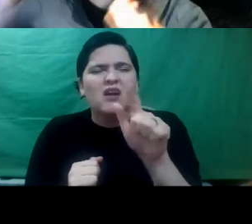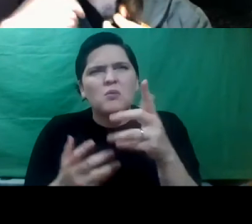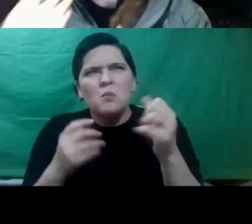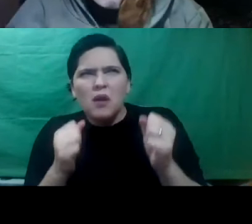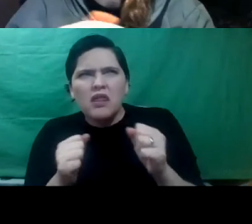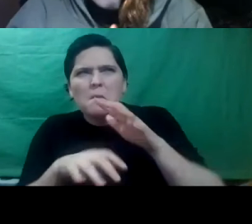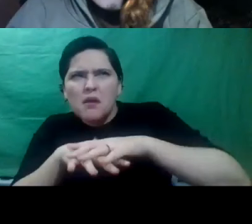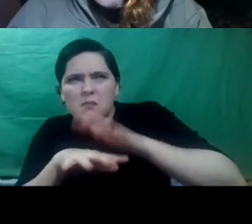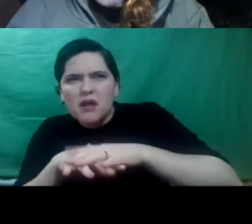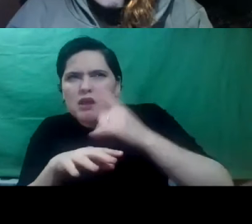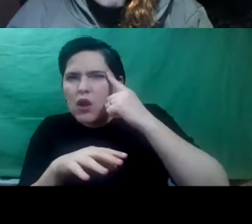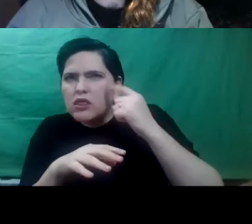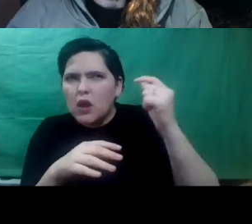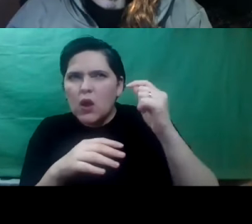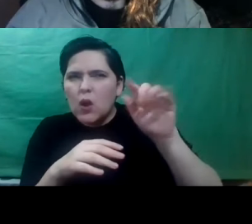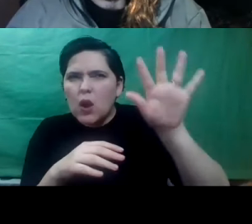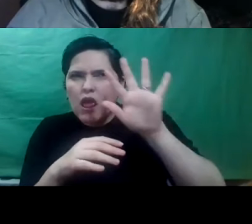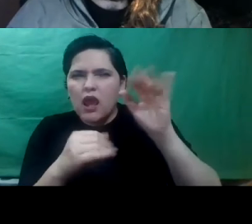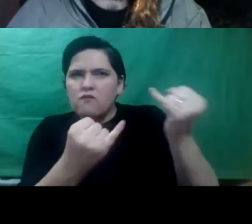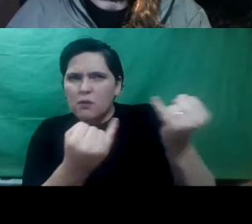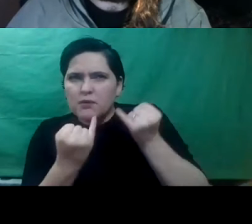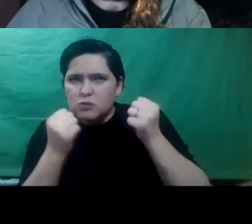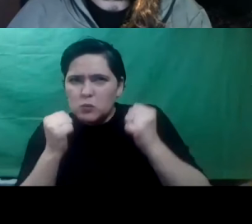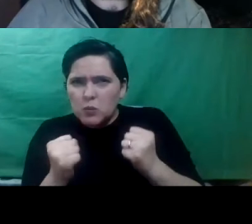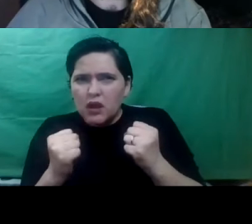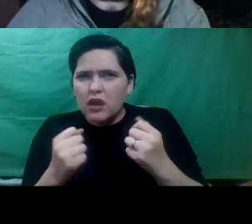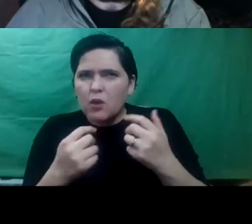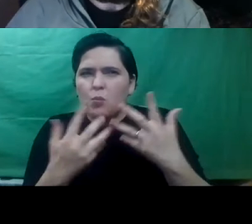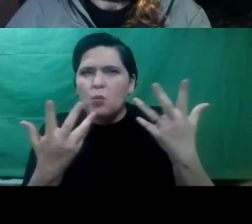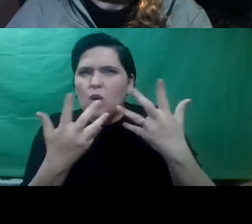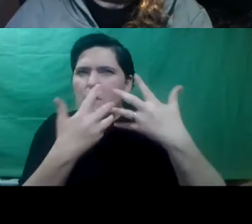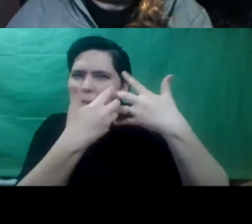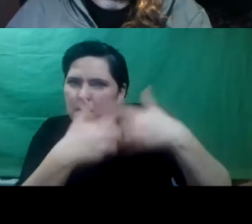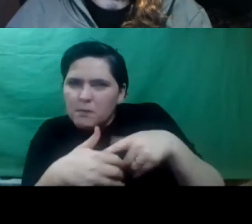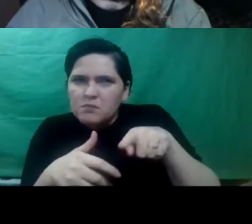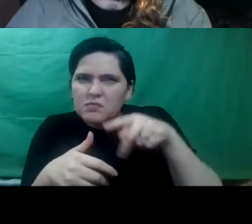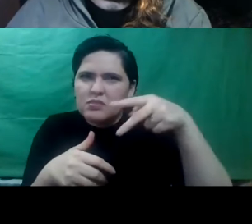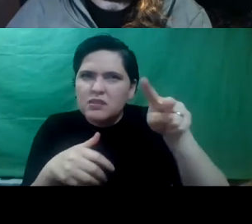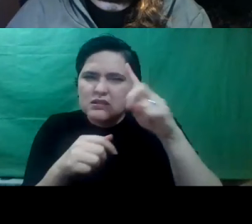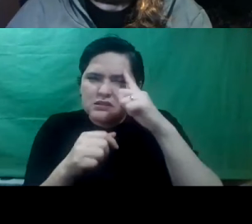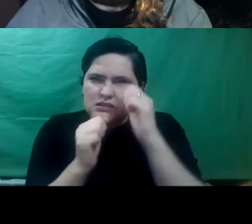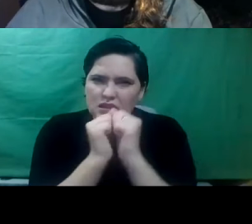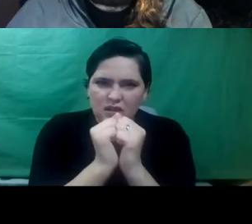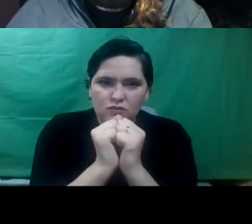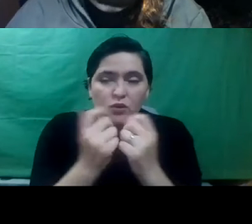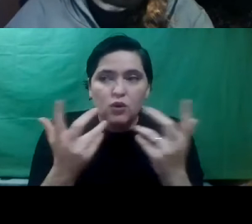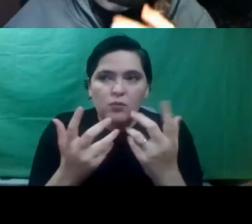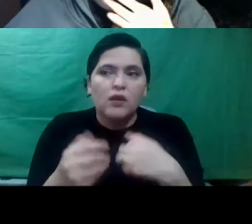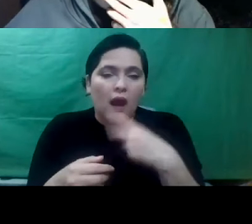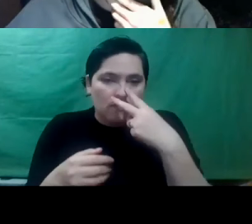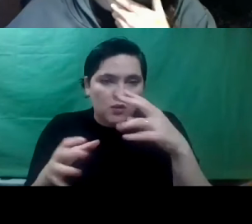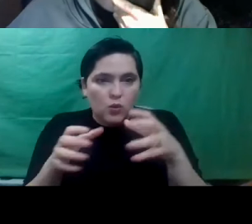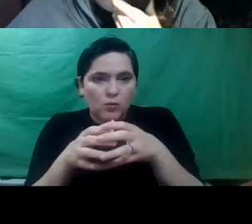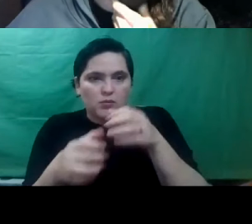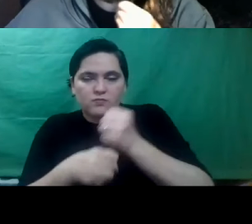podíamos entregar un mecanismo para este aumento de entropía en el cerebro. Y eso fue lo que hicimos con este grupo de trabajo, que